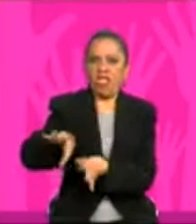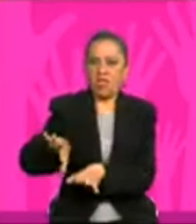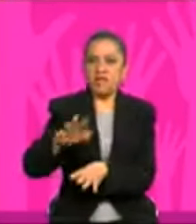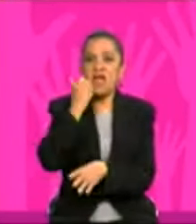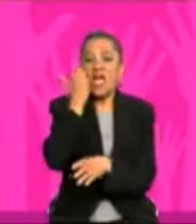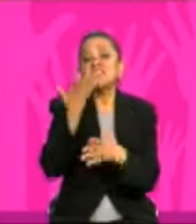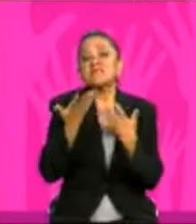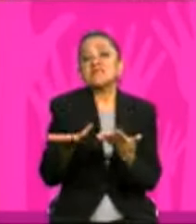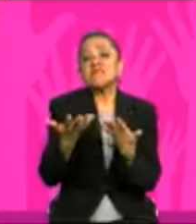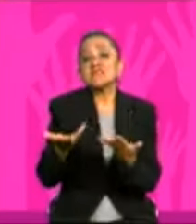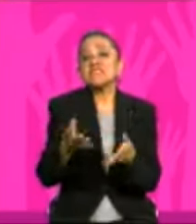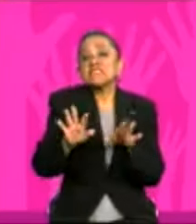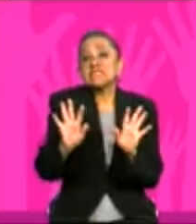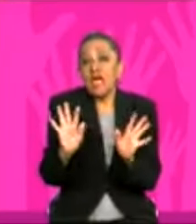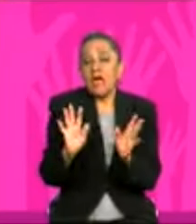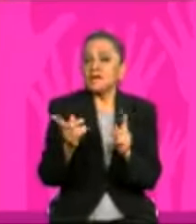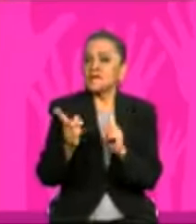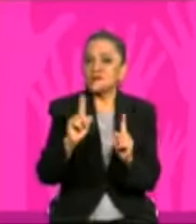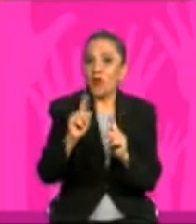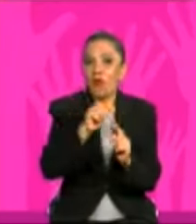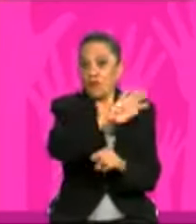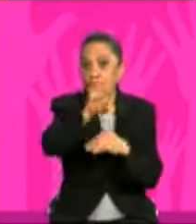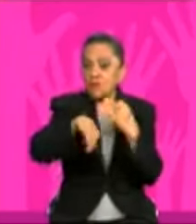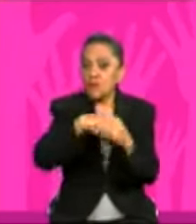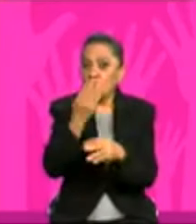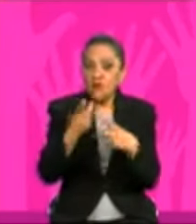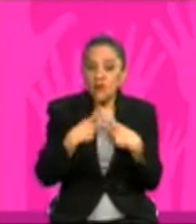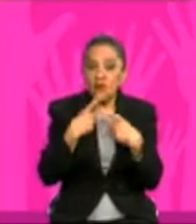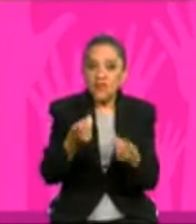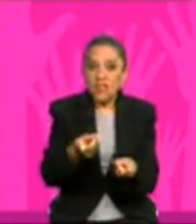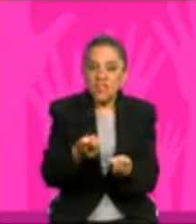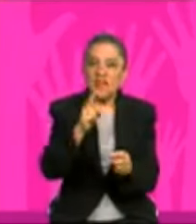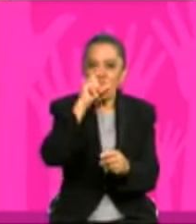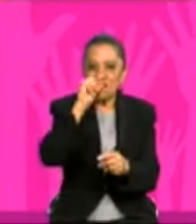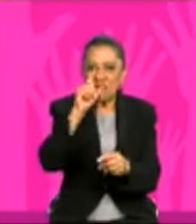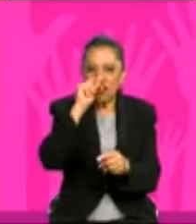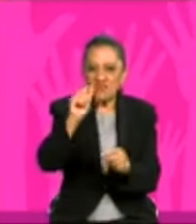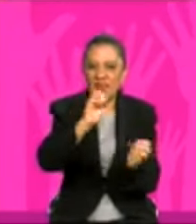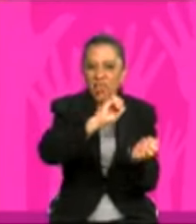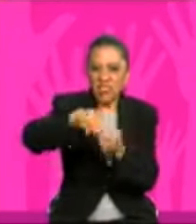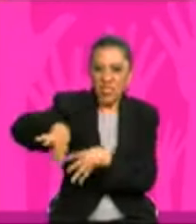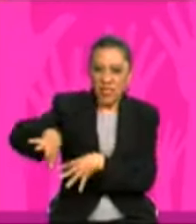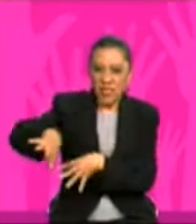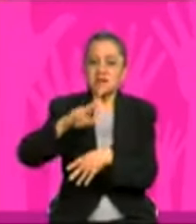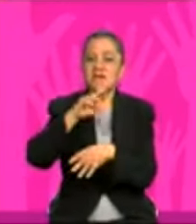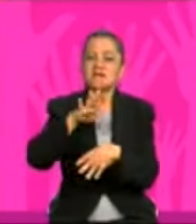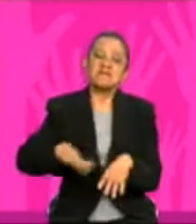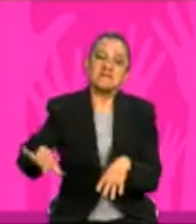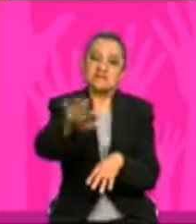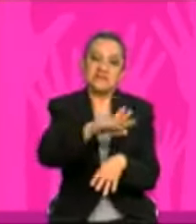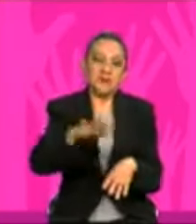deseos de quienes se han dedicado a defraudar y abandonar al pueblo morelense. Por eso nosotros tenemos